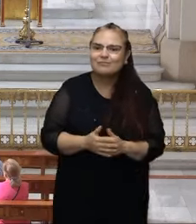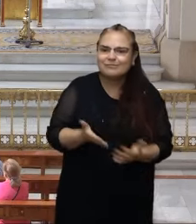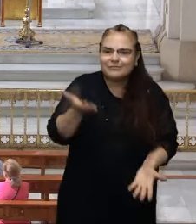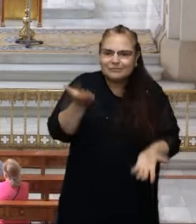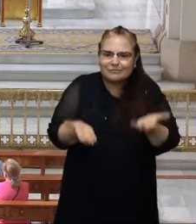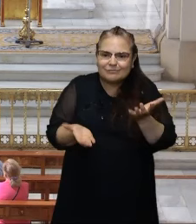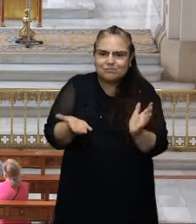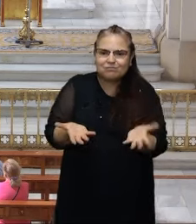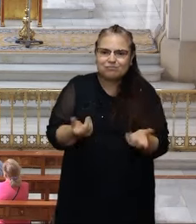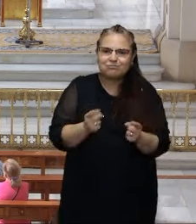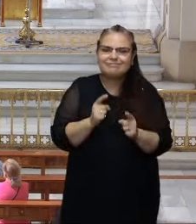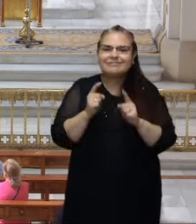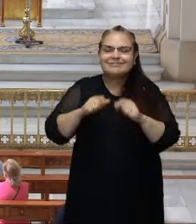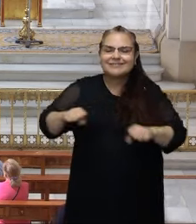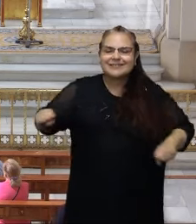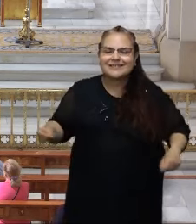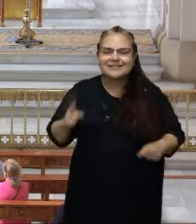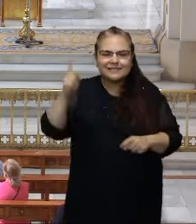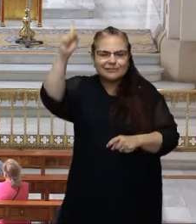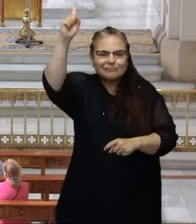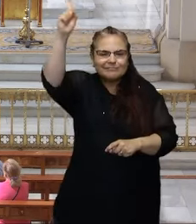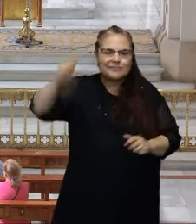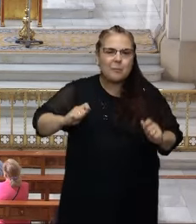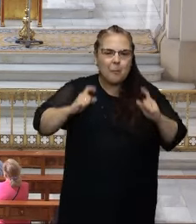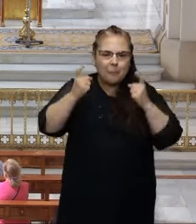salvar. Aquel día